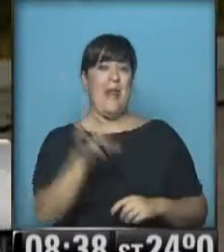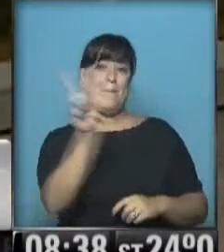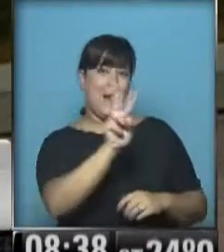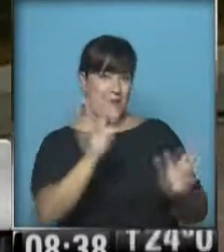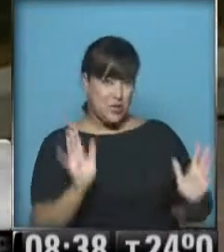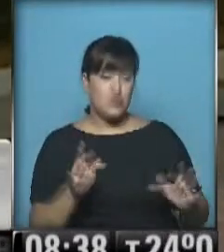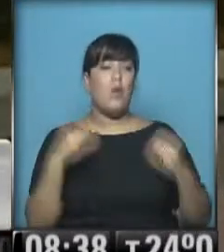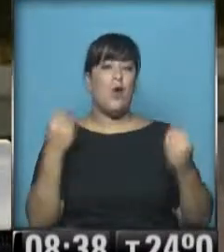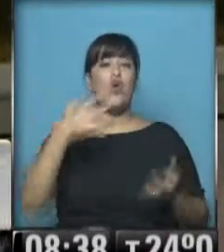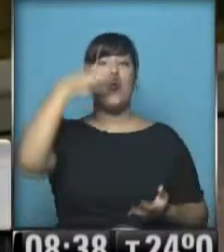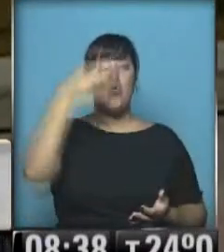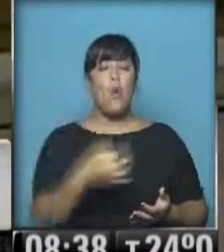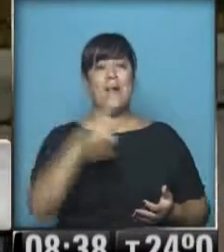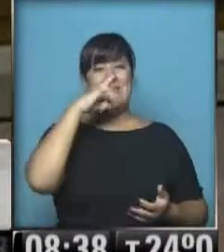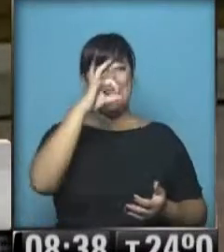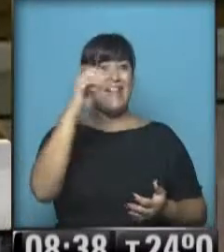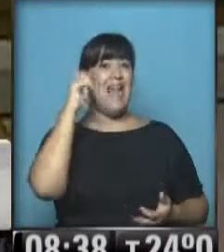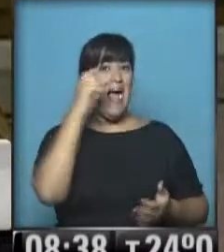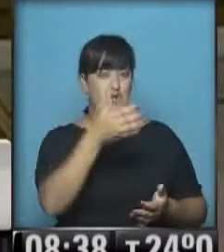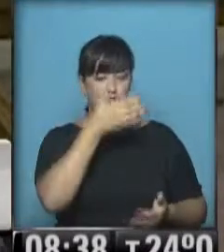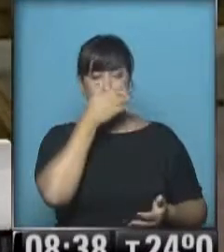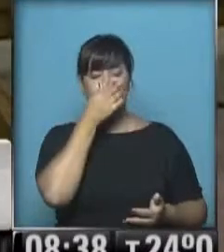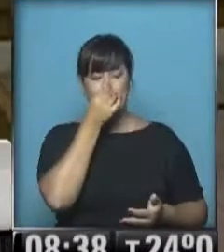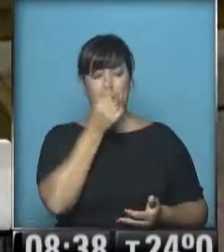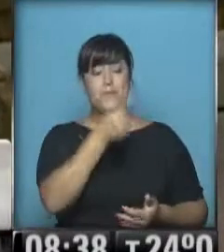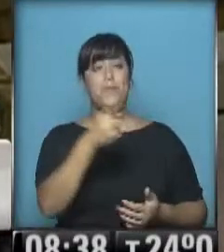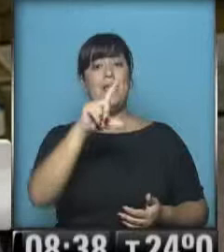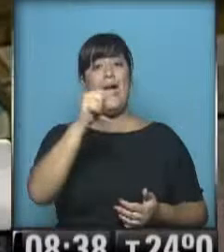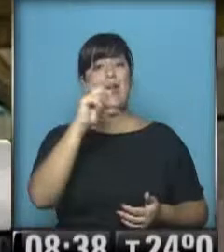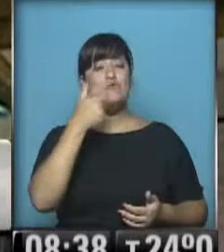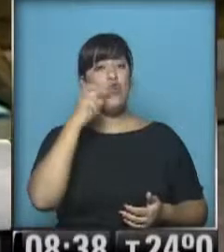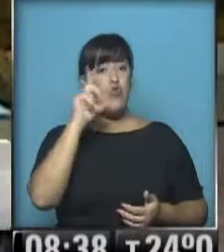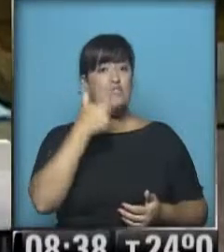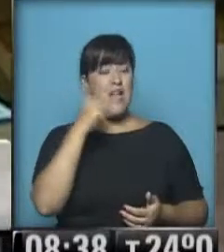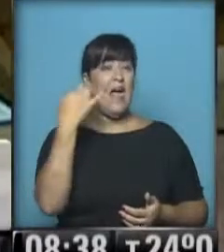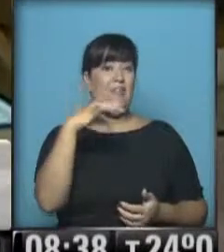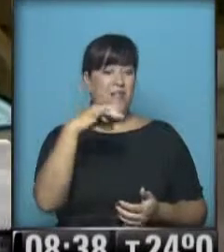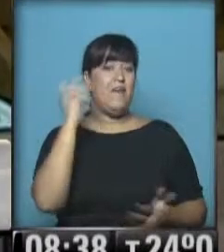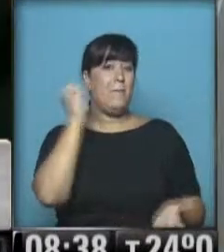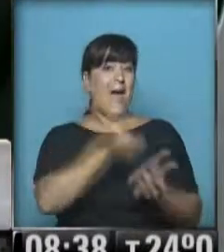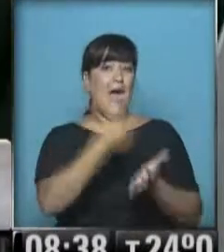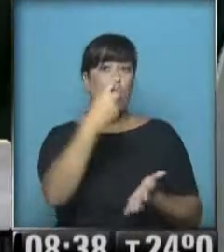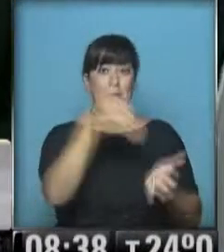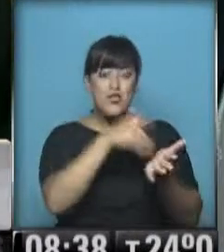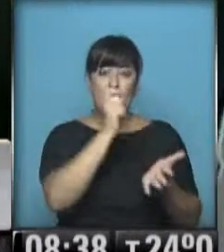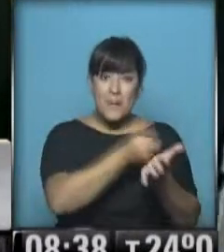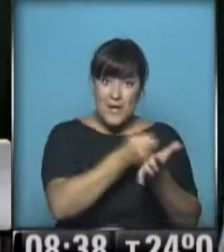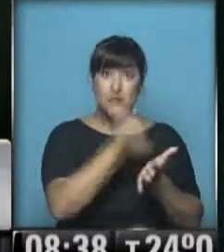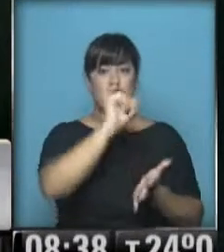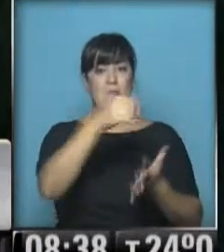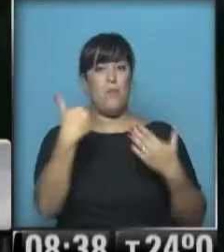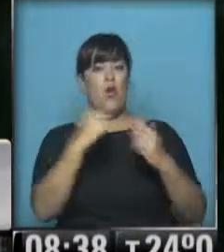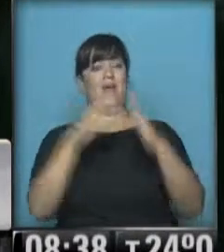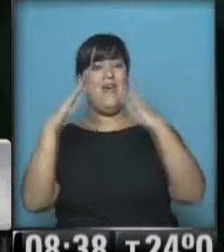beneficio por haber cumplido 70 años cada cosa deberá abonar esa suma de dinero para poder tener la